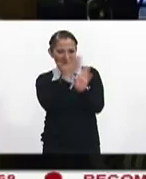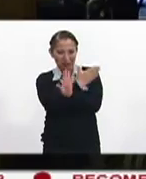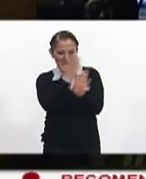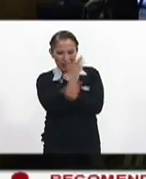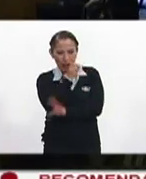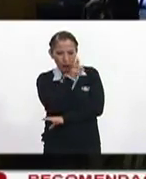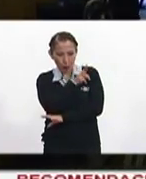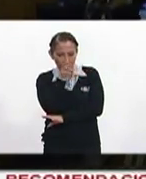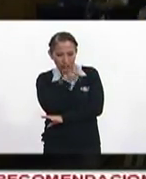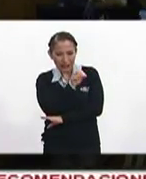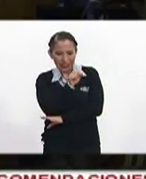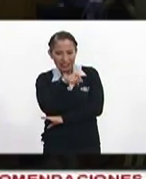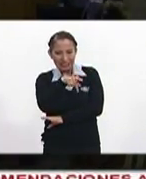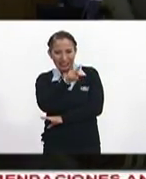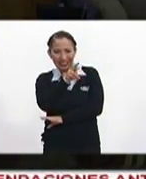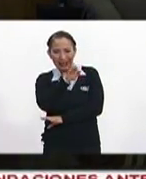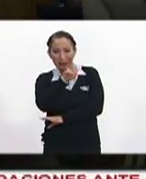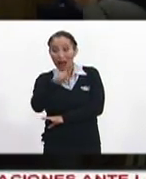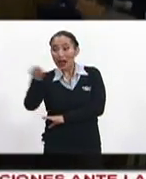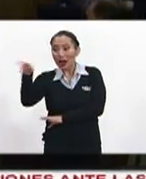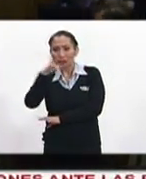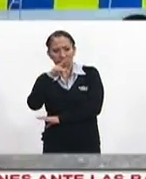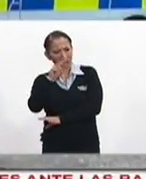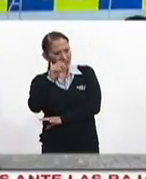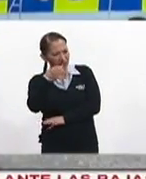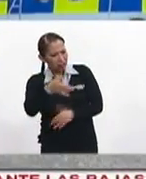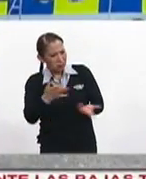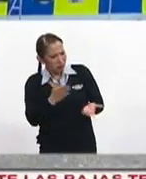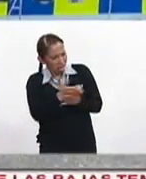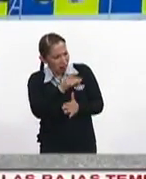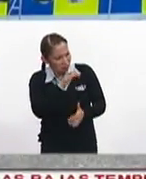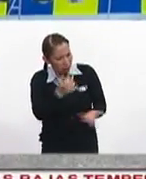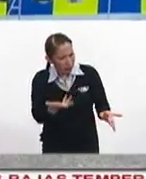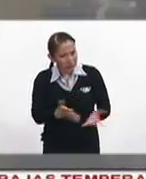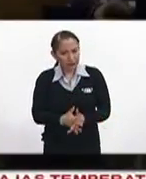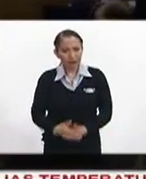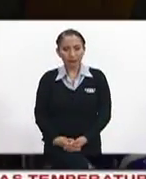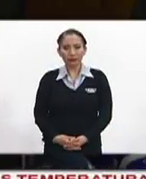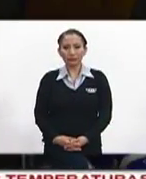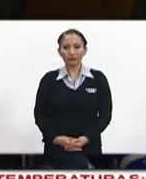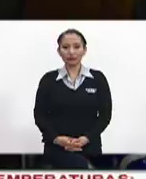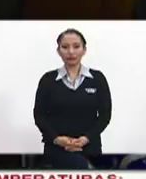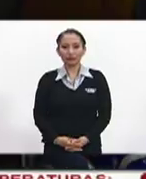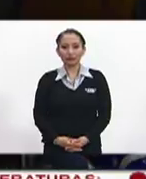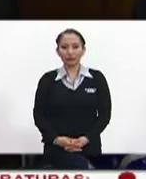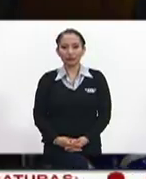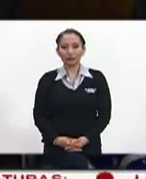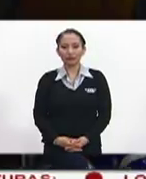exespía Sergei Skripal. Para el Kremlin esto es inaceptable.